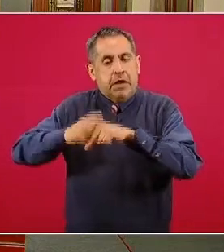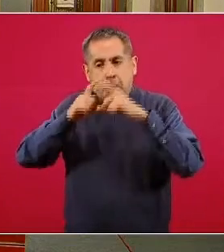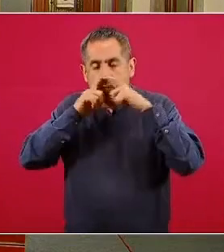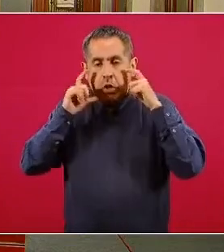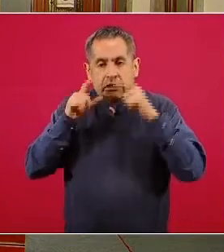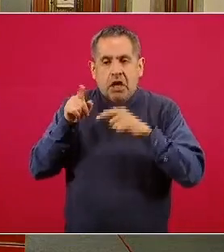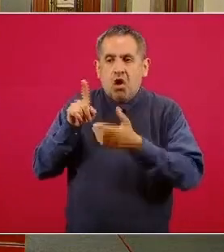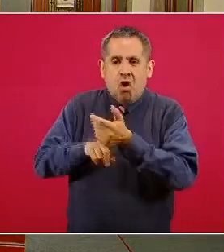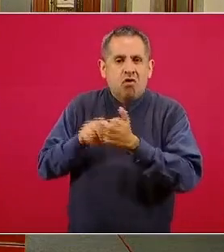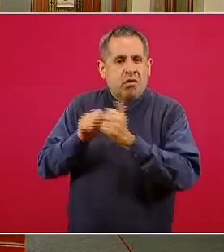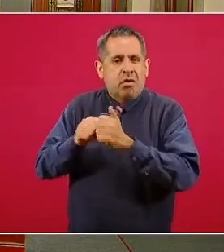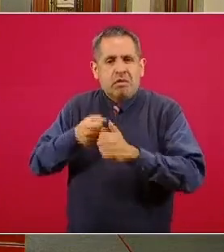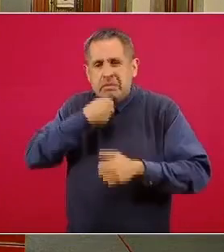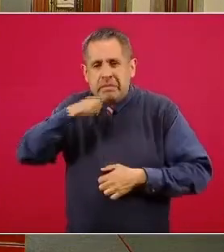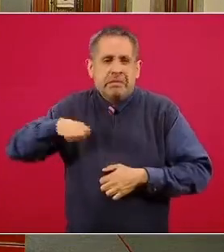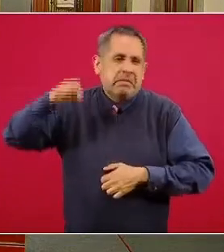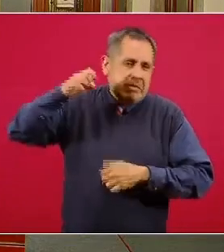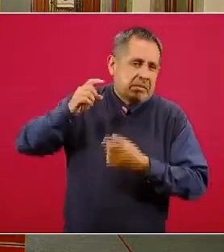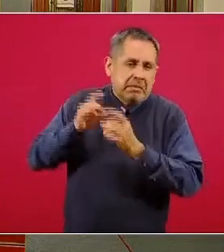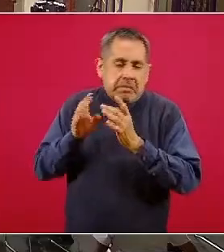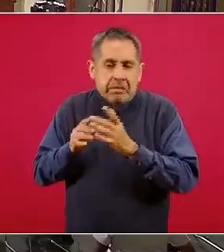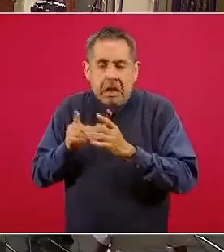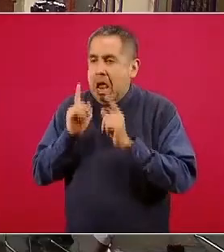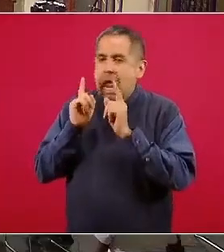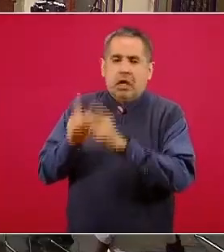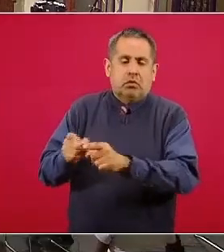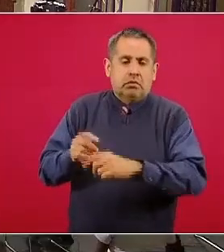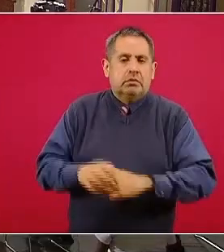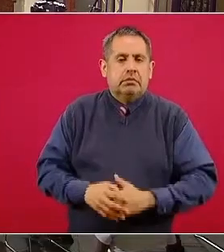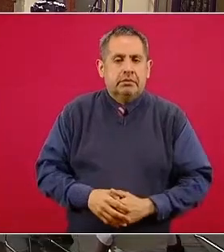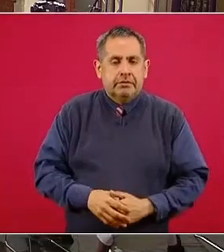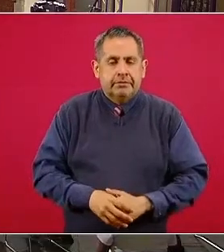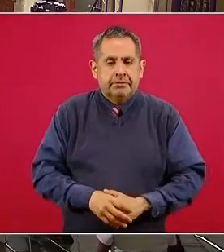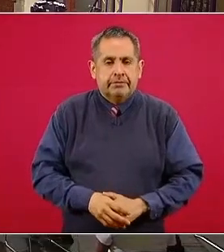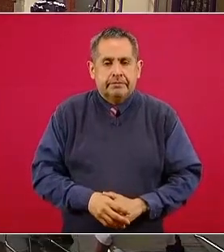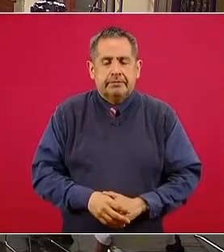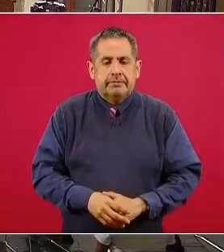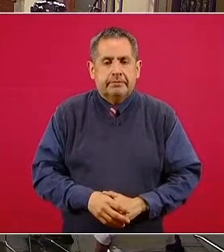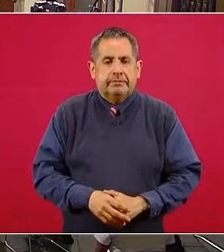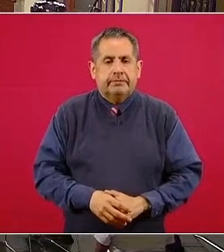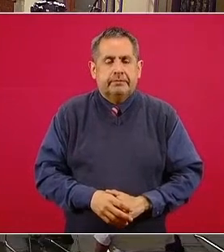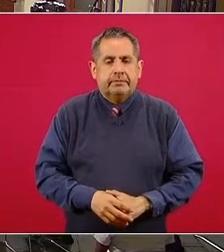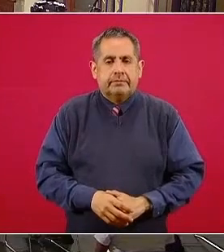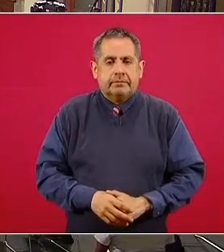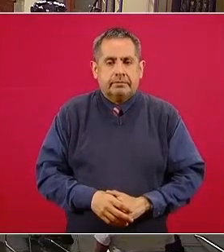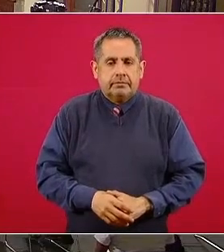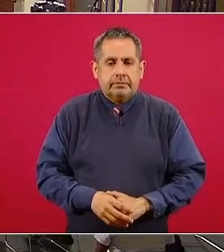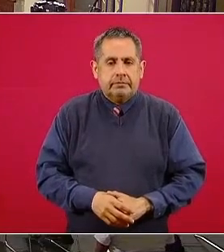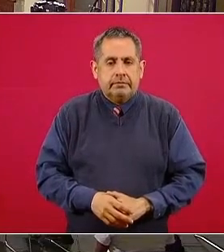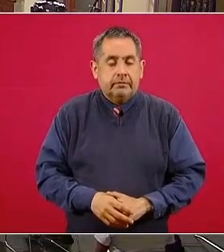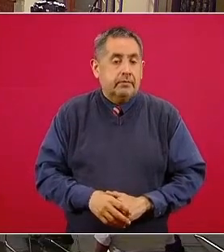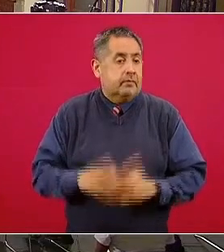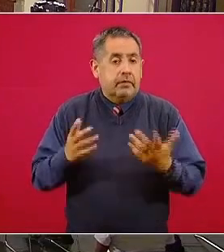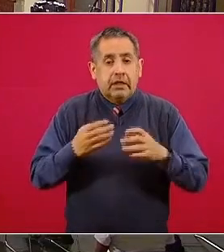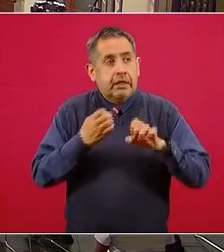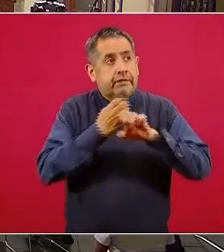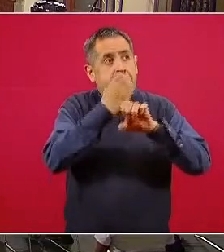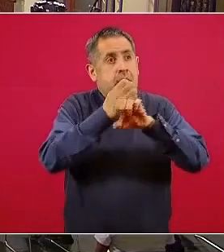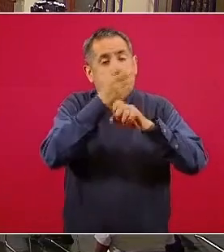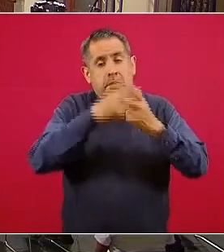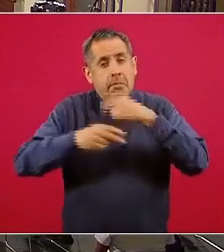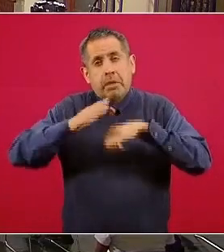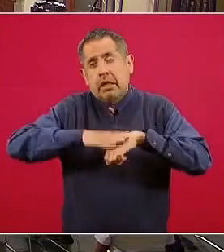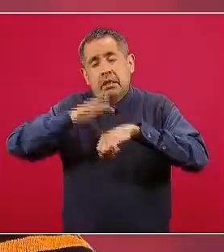enfermedades de riesgo, con daños a la salud de riesgo. ¿Nos podría decir cuáles son esas entidades con mayor población? Las entidades que tienen